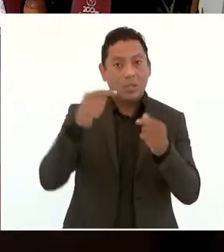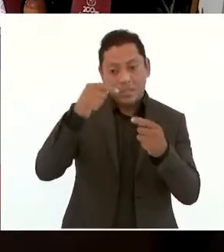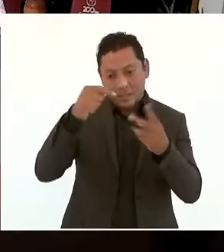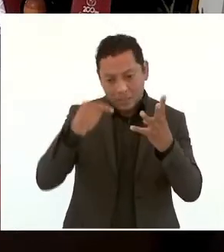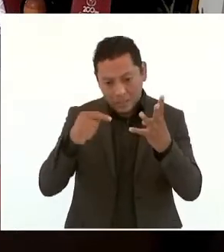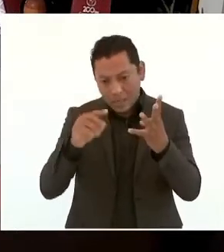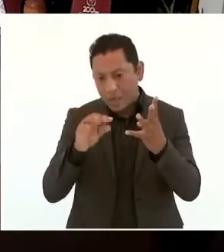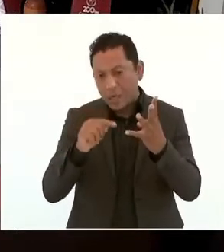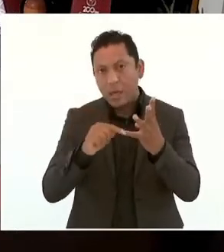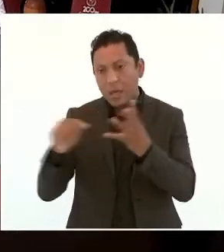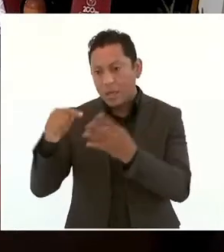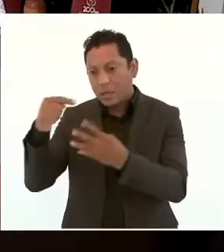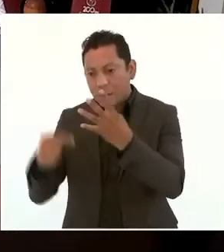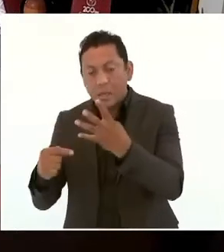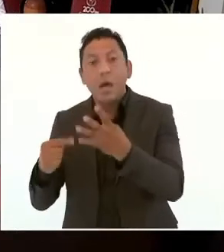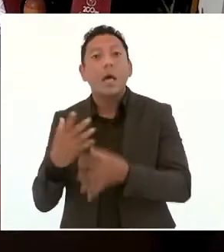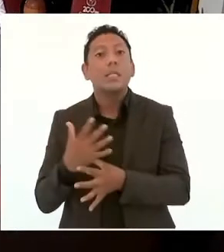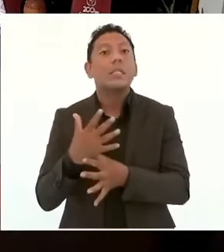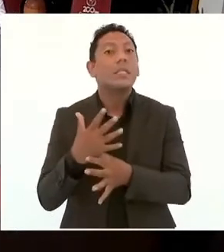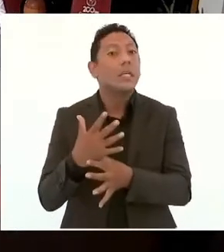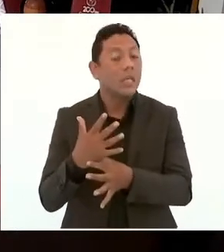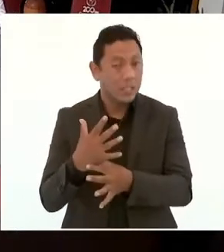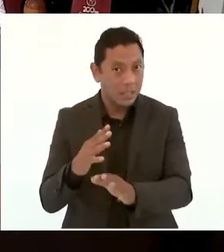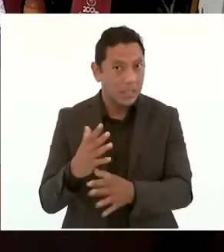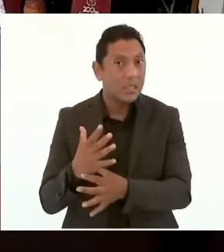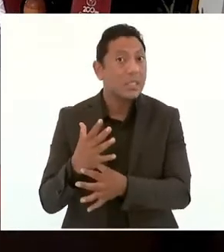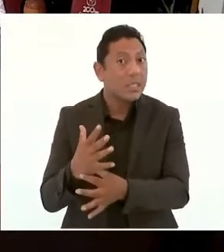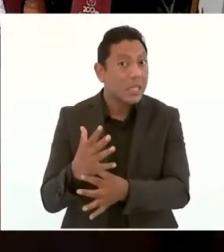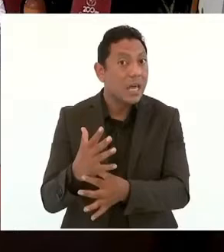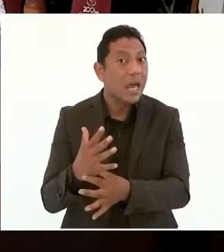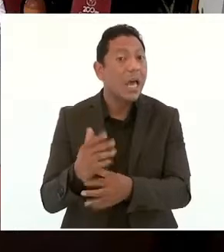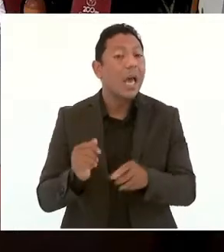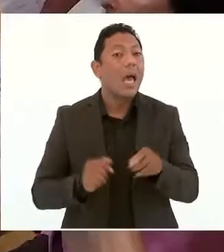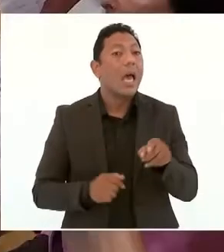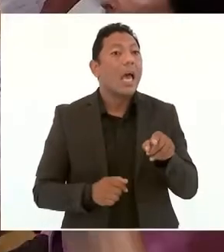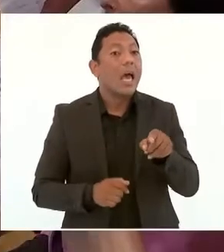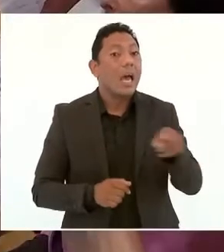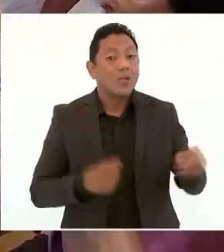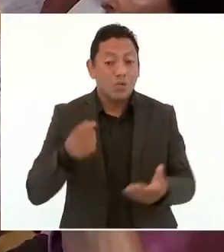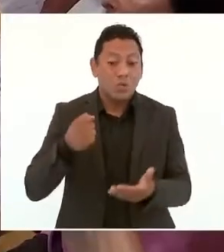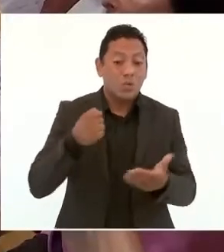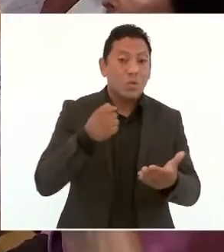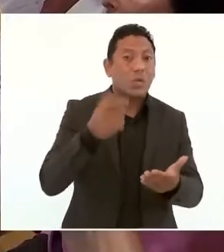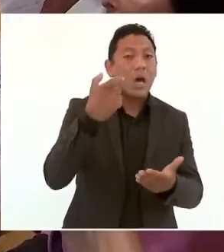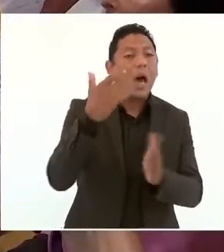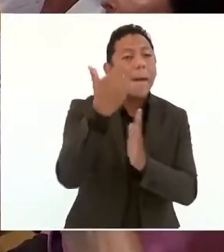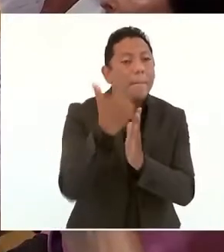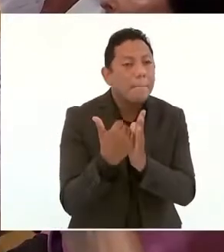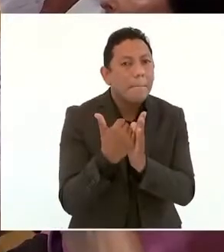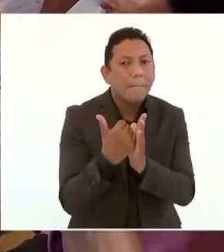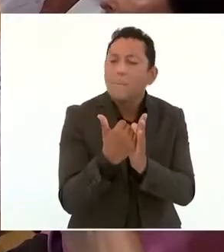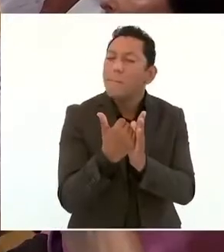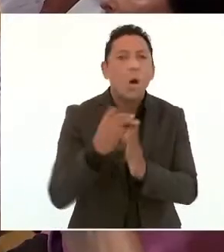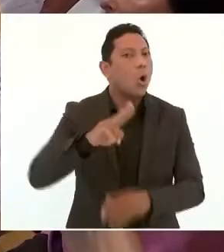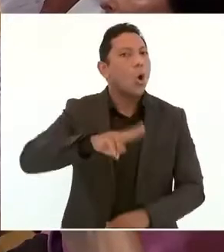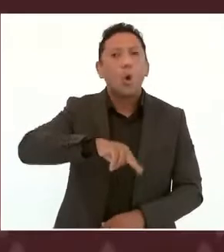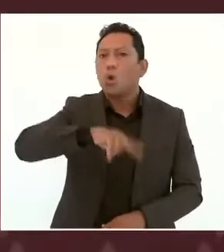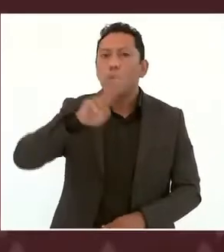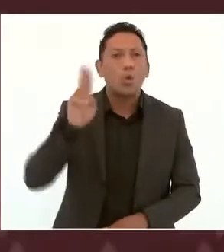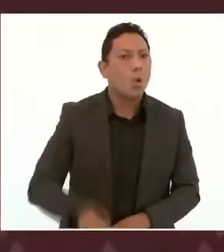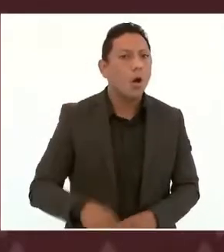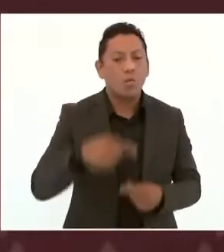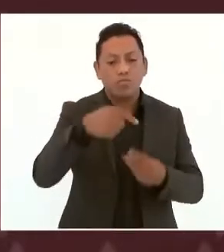que establece que nunca puede ser menos el presupuesto para garantizar estos